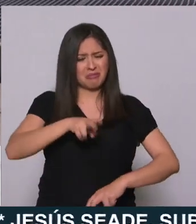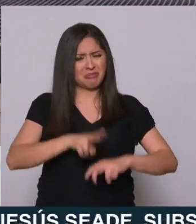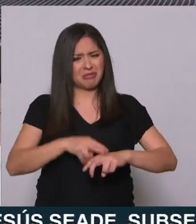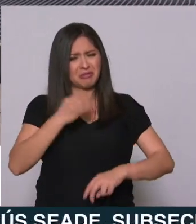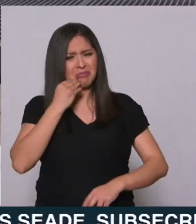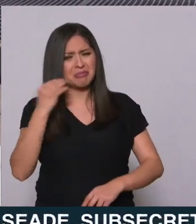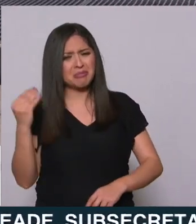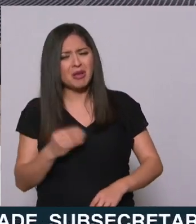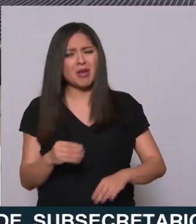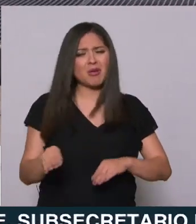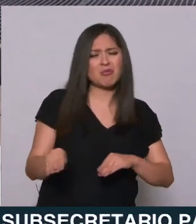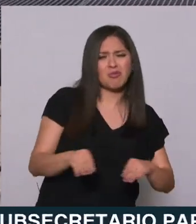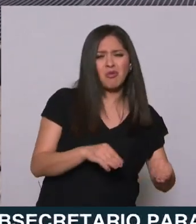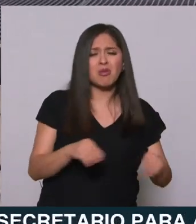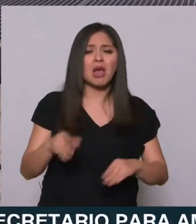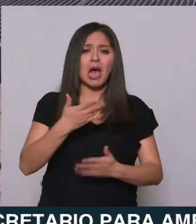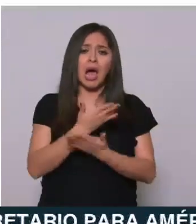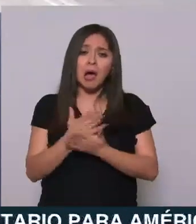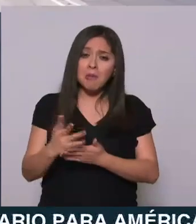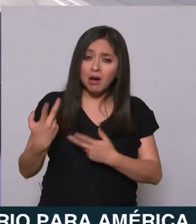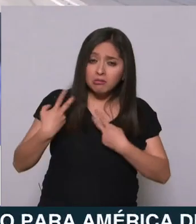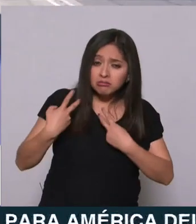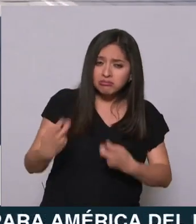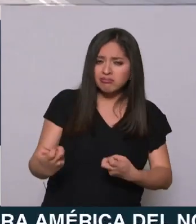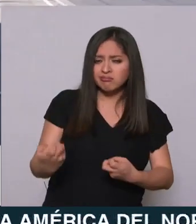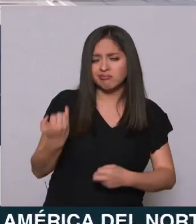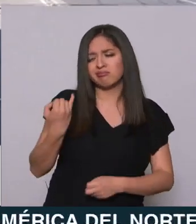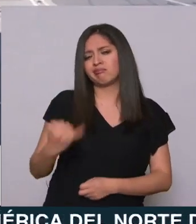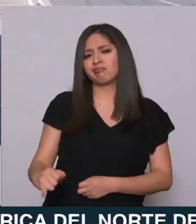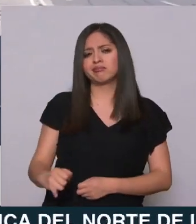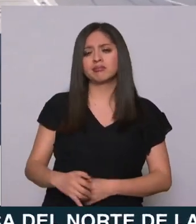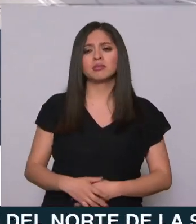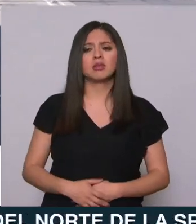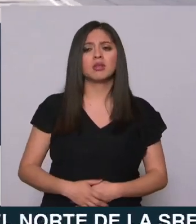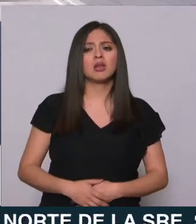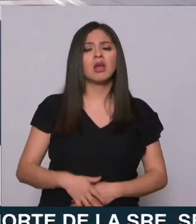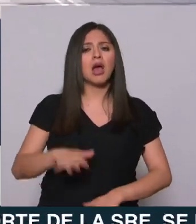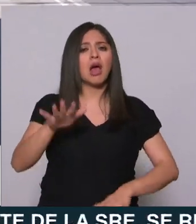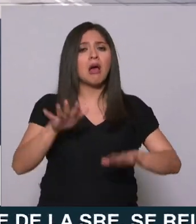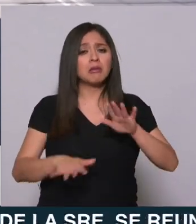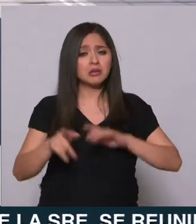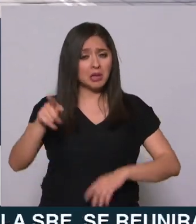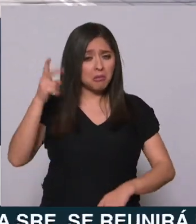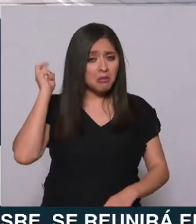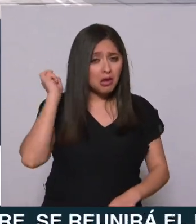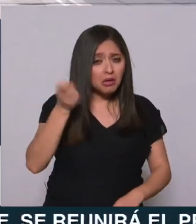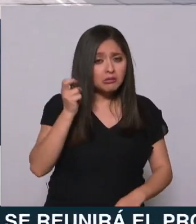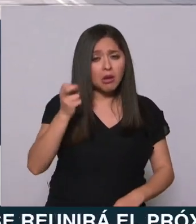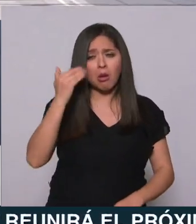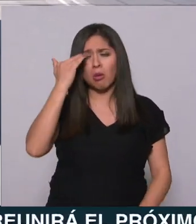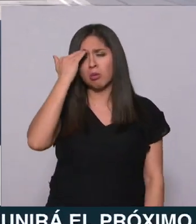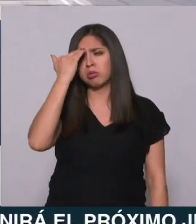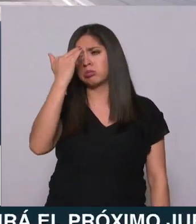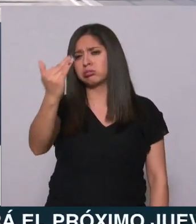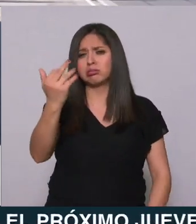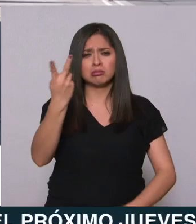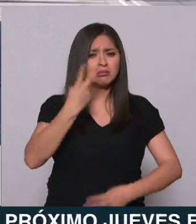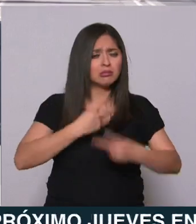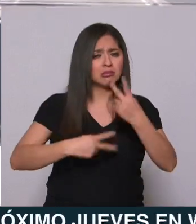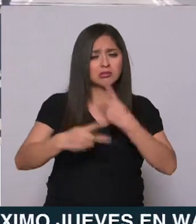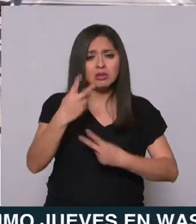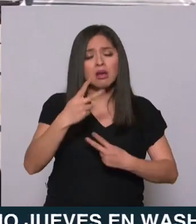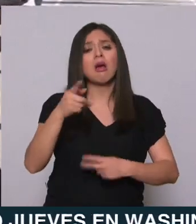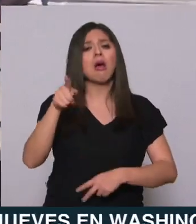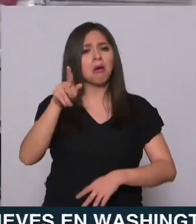horribles, todo te mueves y aparte te asaltan, pues no. Pues los camiones en el micro a veces se tardan un poco y eso es todo, porque